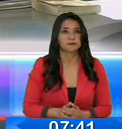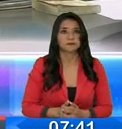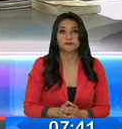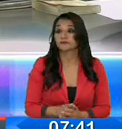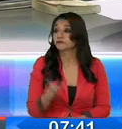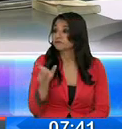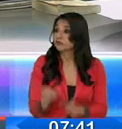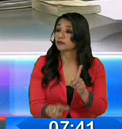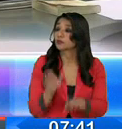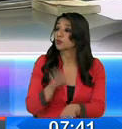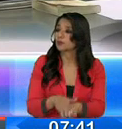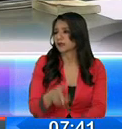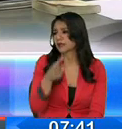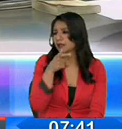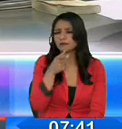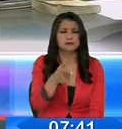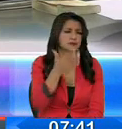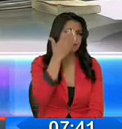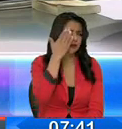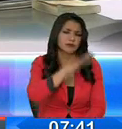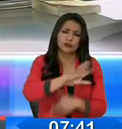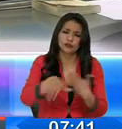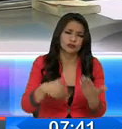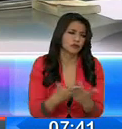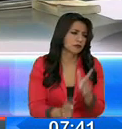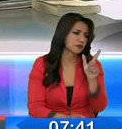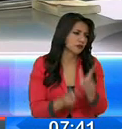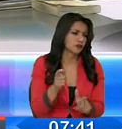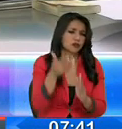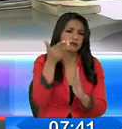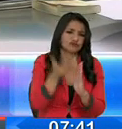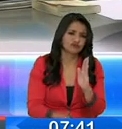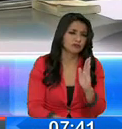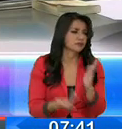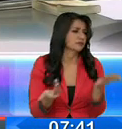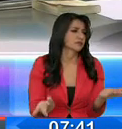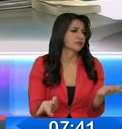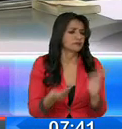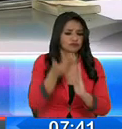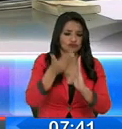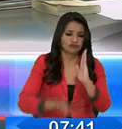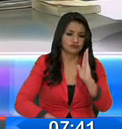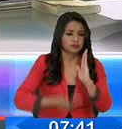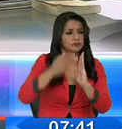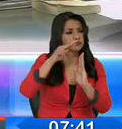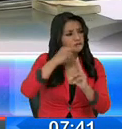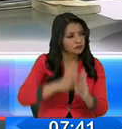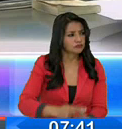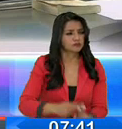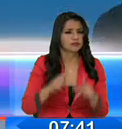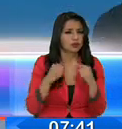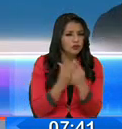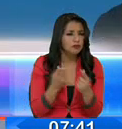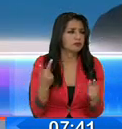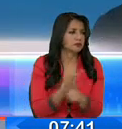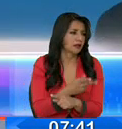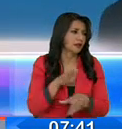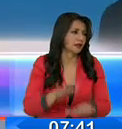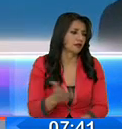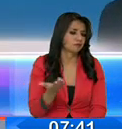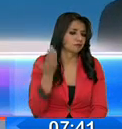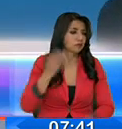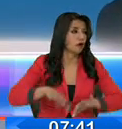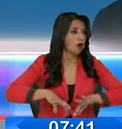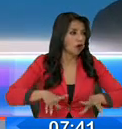presuntos responsables pero tienen que ser todos los que están en los listados de los de la delincuencia organizada que atacó el país y